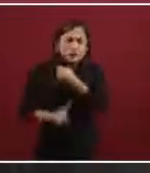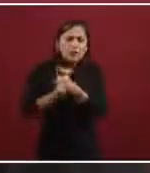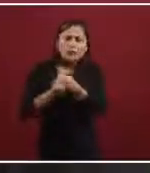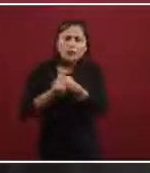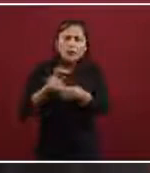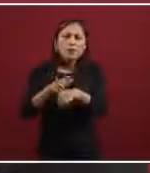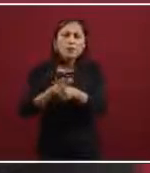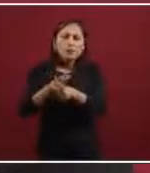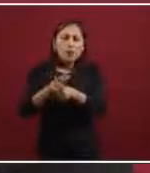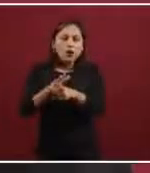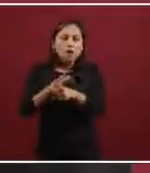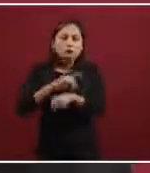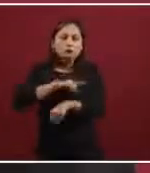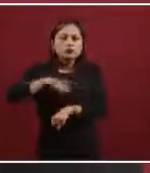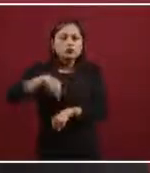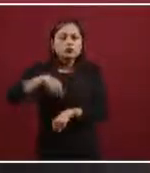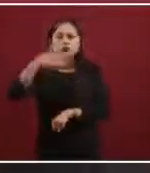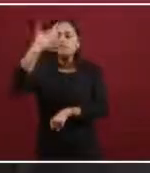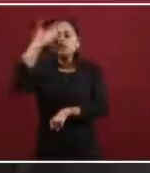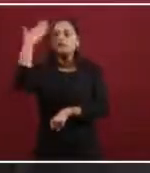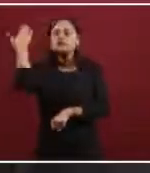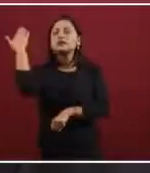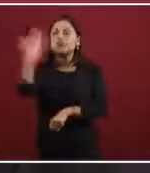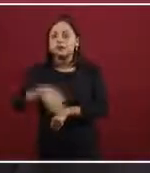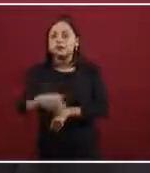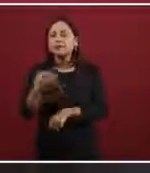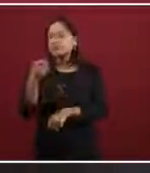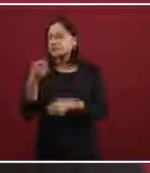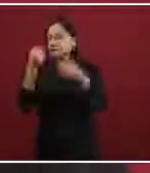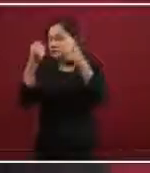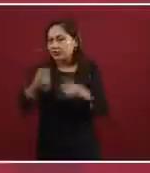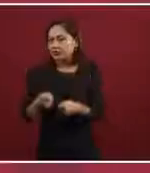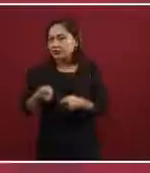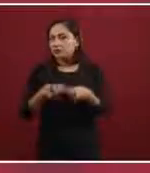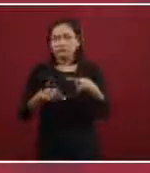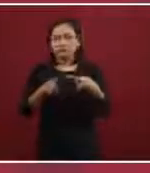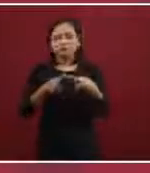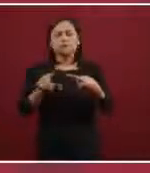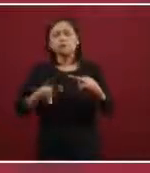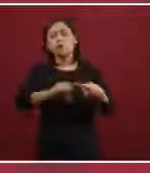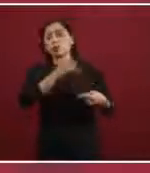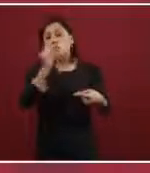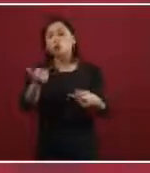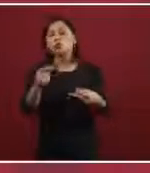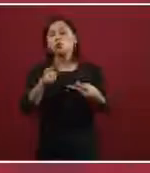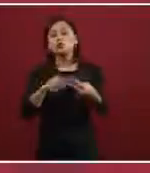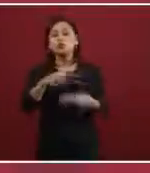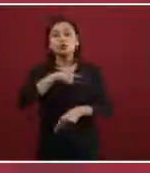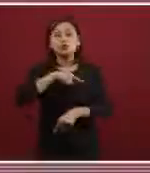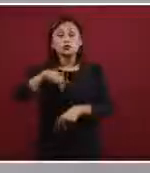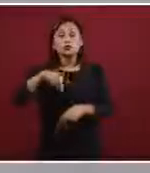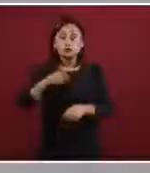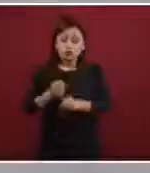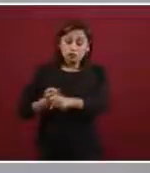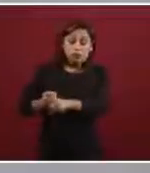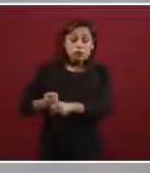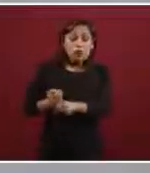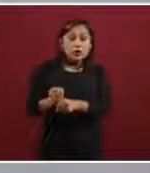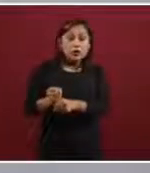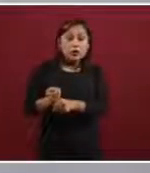2 no vamos a usar la violencia para enfrentar la